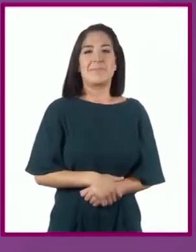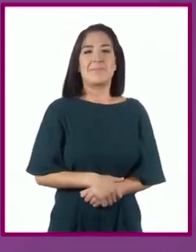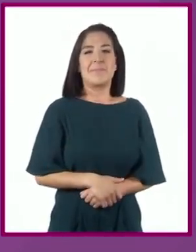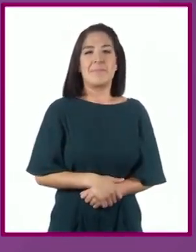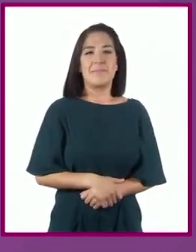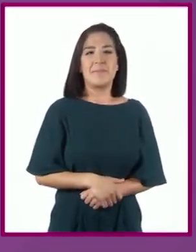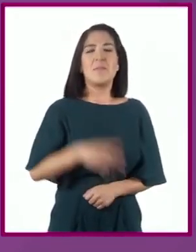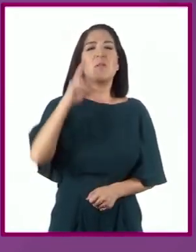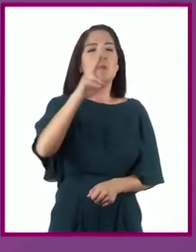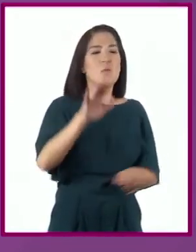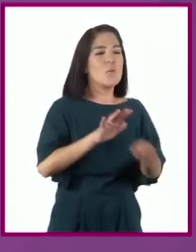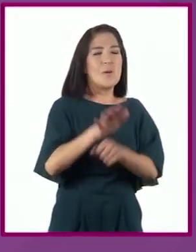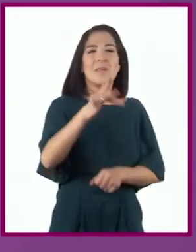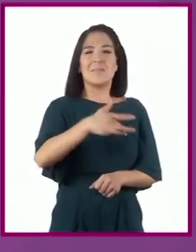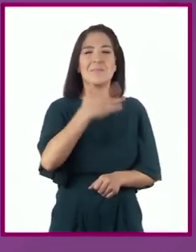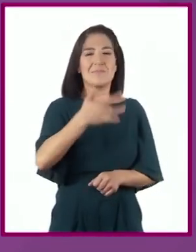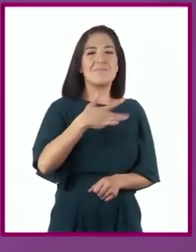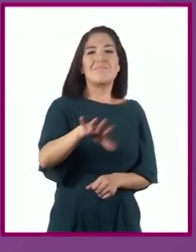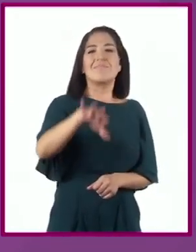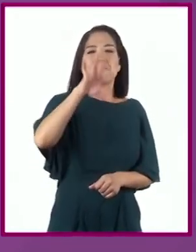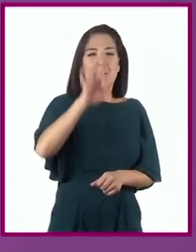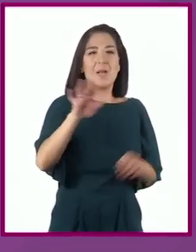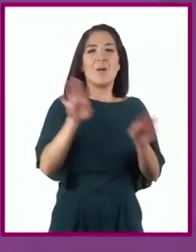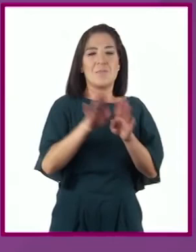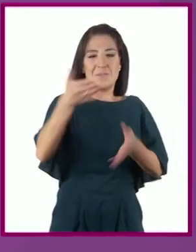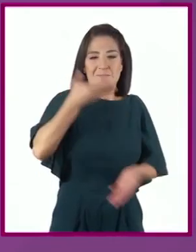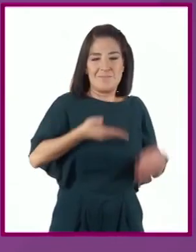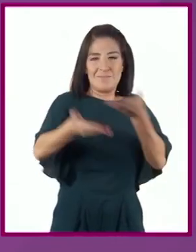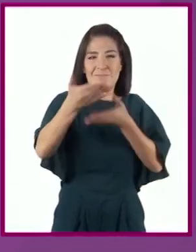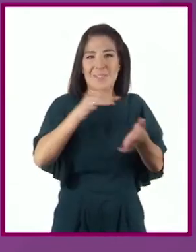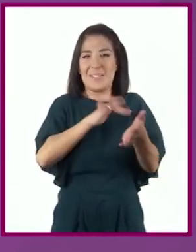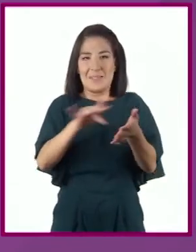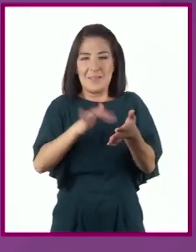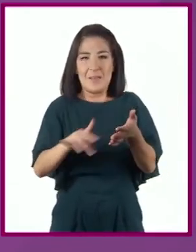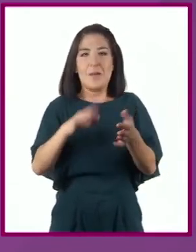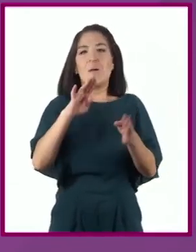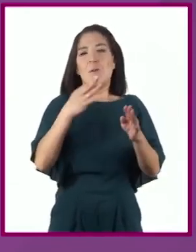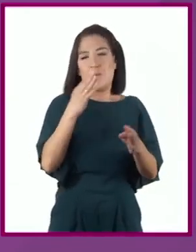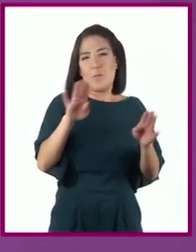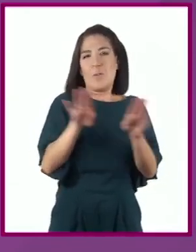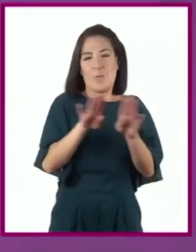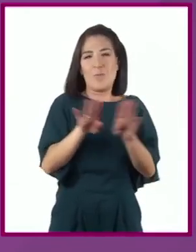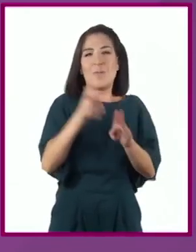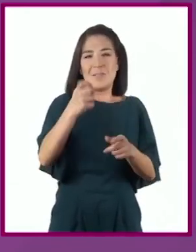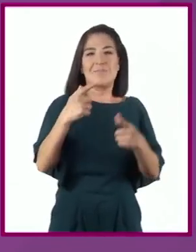¿Qué impresión o sensación se busca transmitir al lector con el uso de esa persona gramatical?